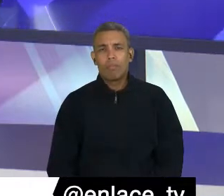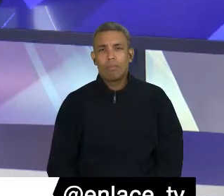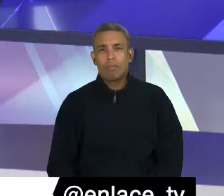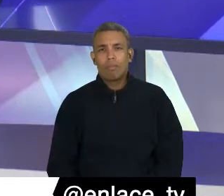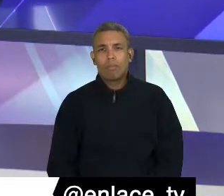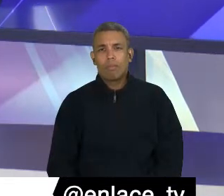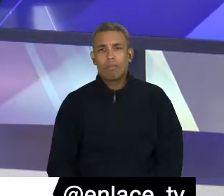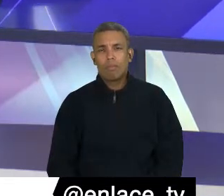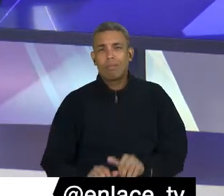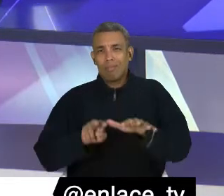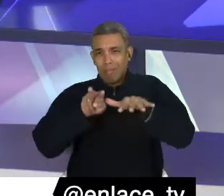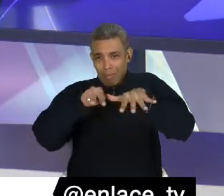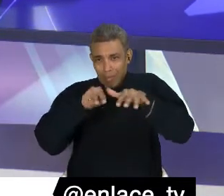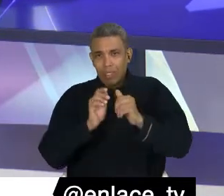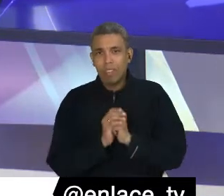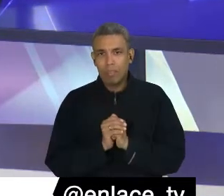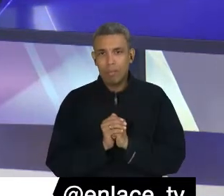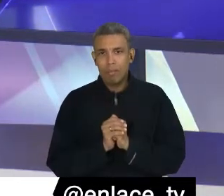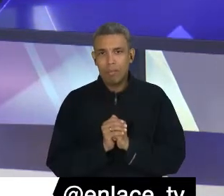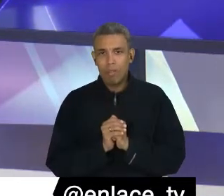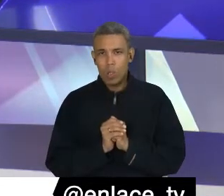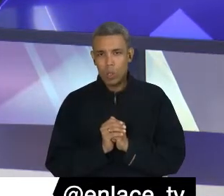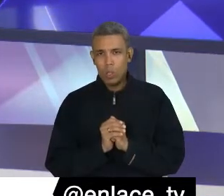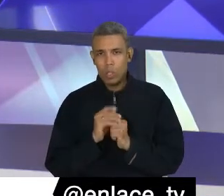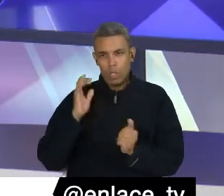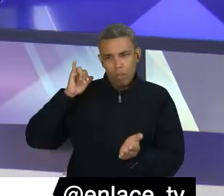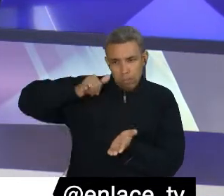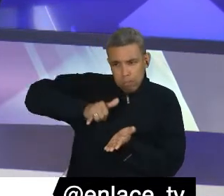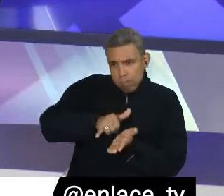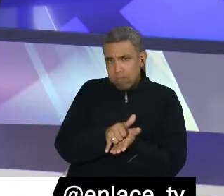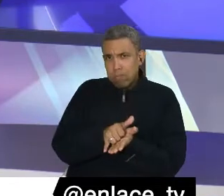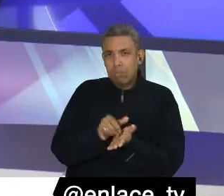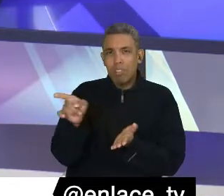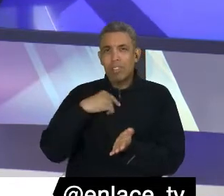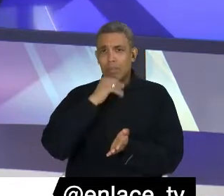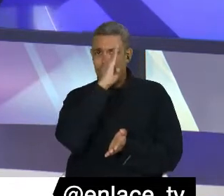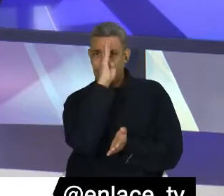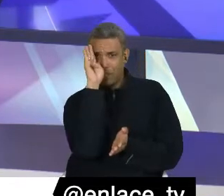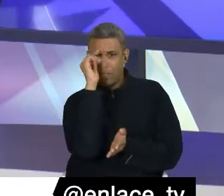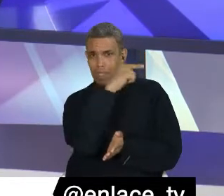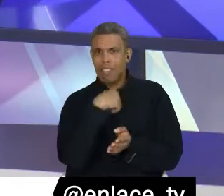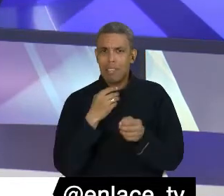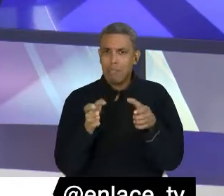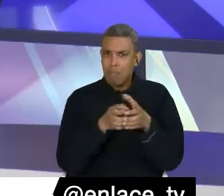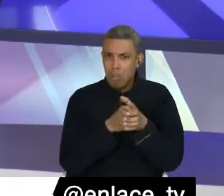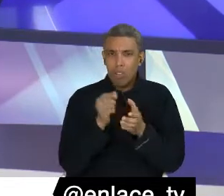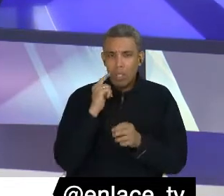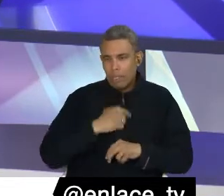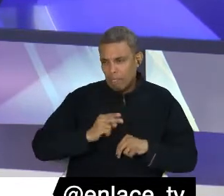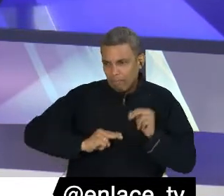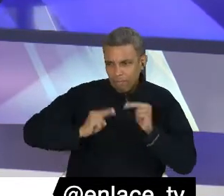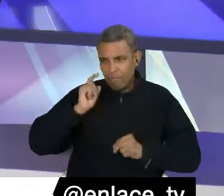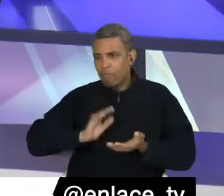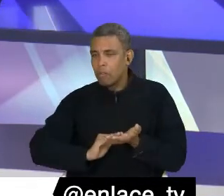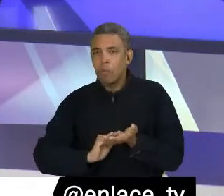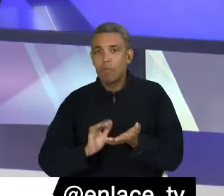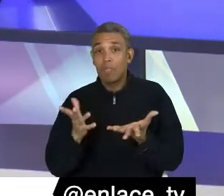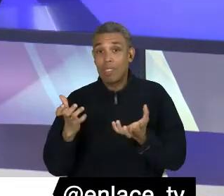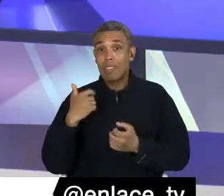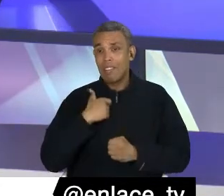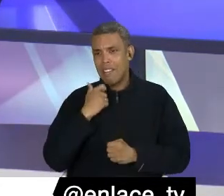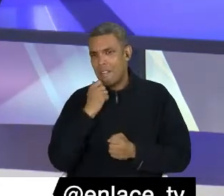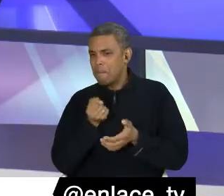7 meses tendrá la Aerocivil para entregar el aeropuerto del municipio de San Gil. El gobierno nacional busca impulsar el turismo en esta